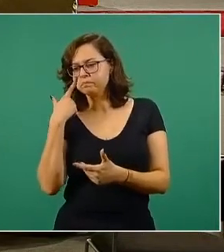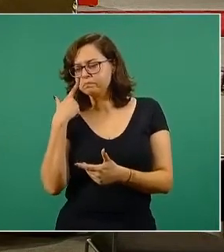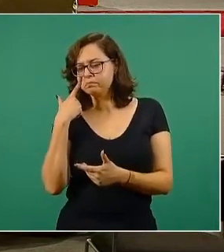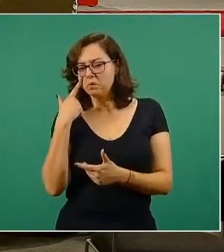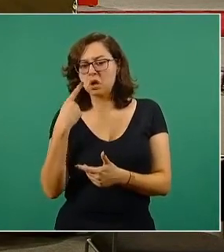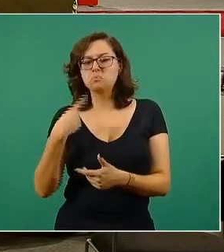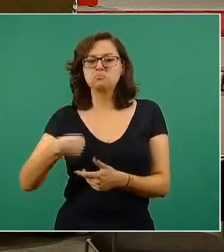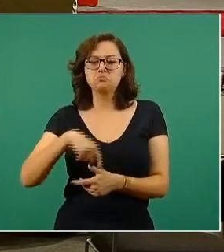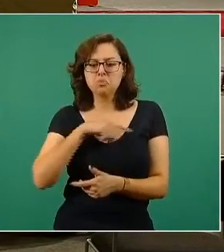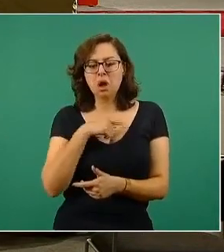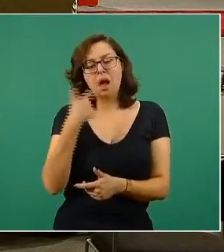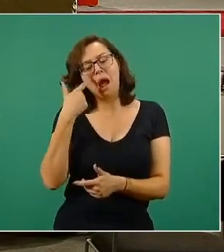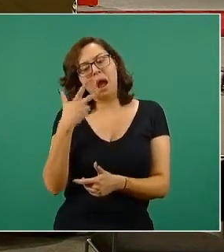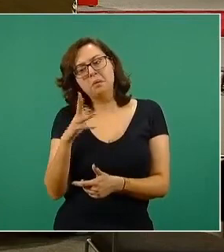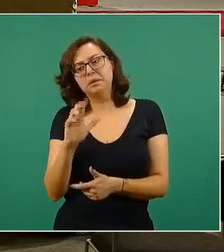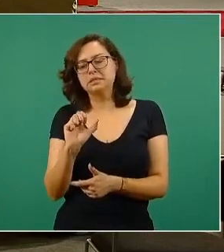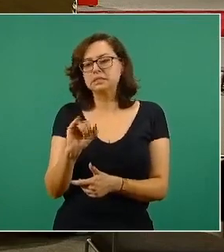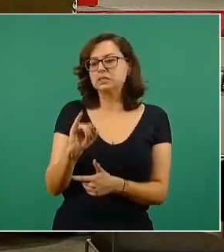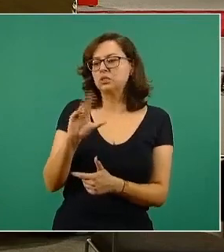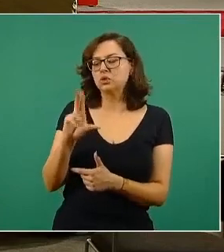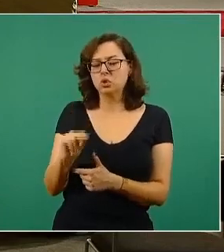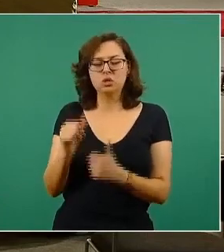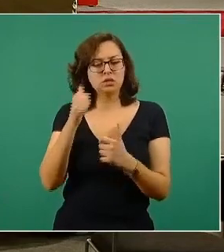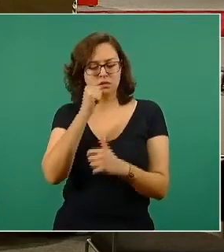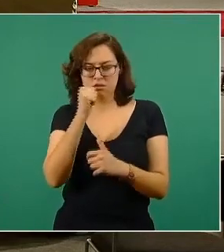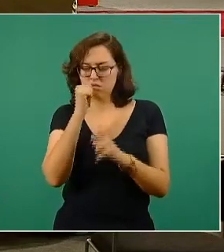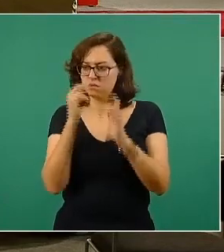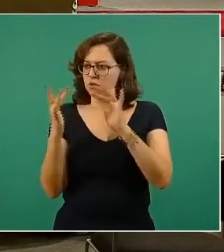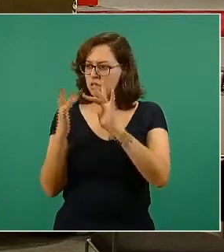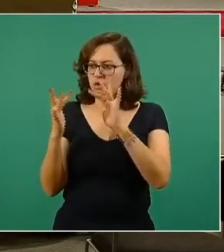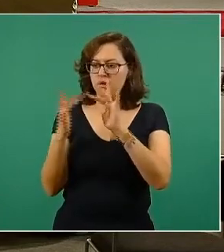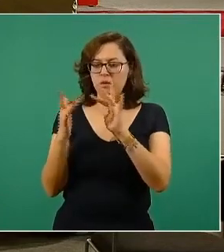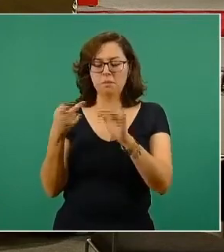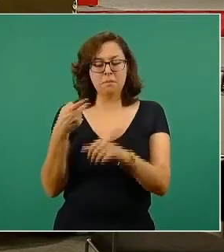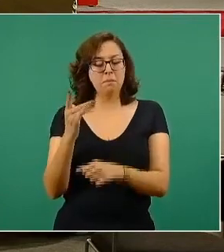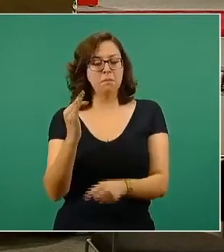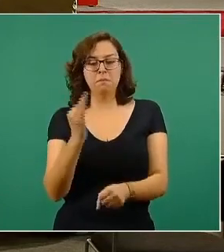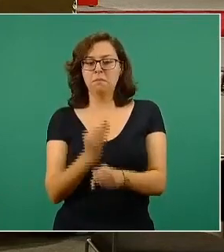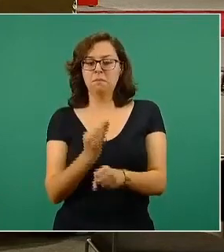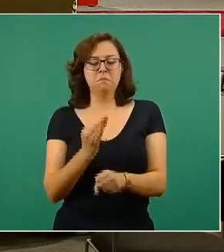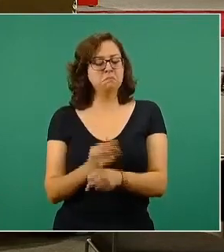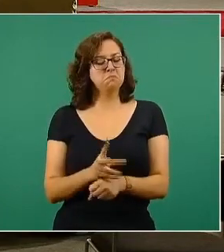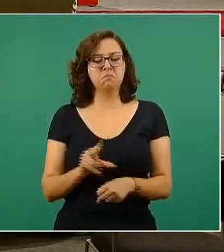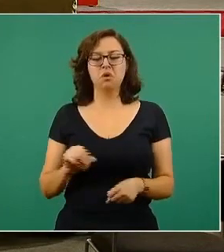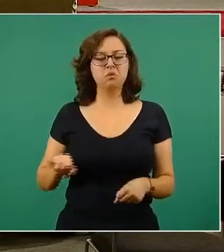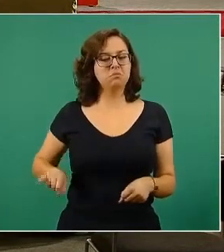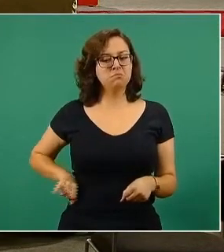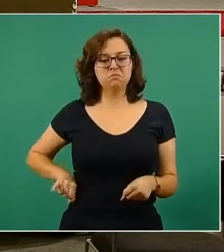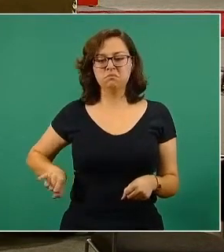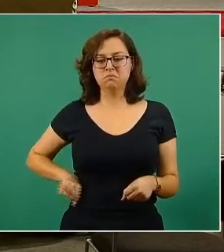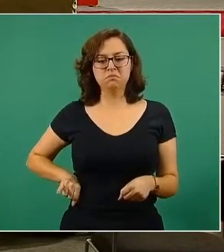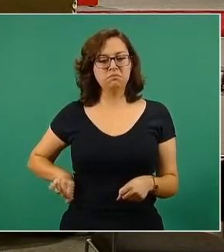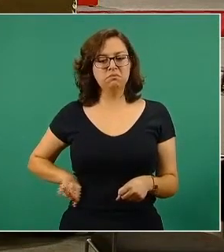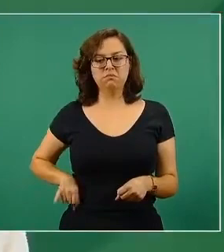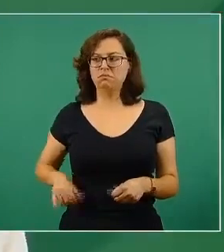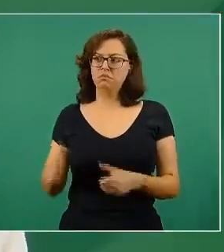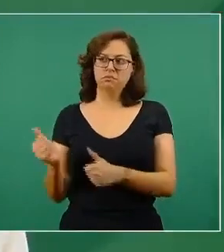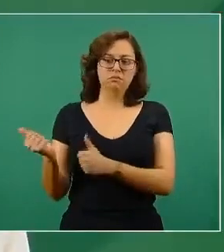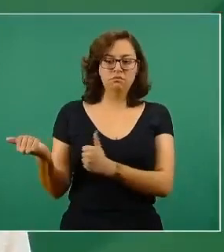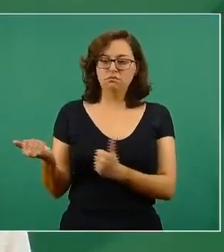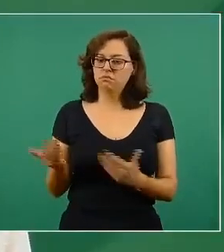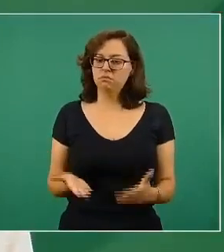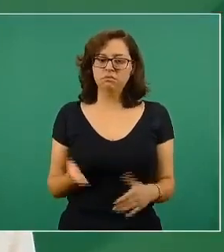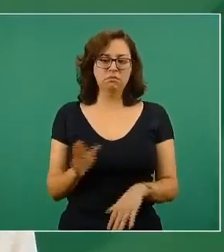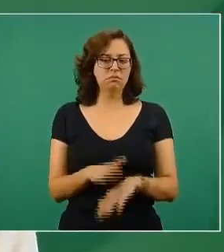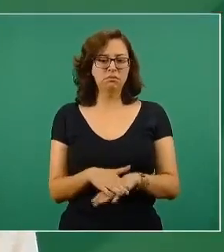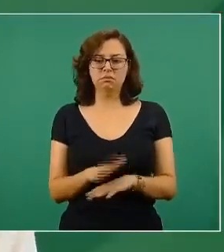mantenemos al tanto. Hay una conversación útil, pero en este momento no tenemos ningún interés de considerarla. Si en algún